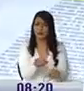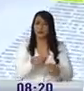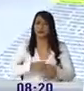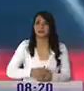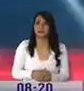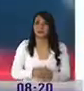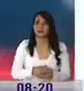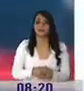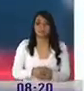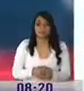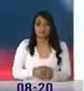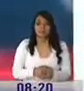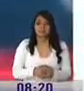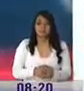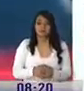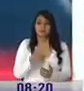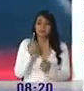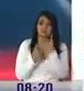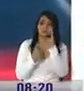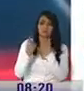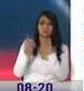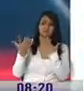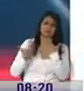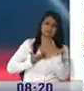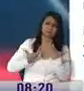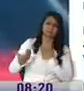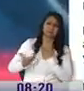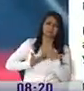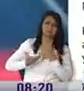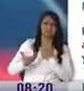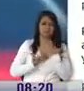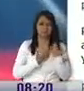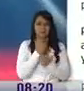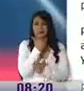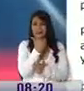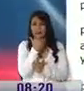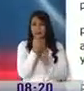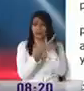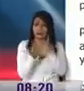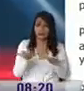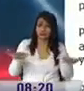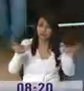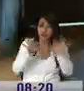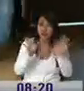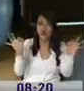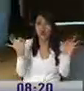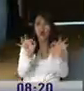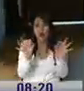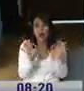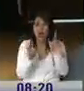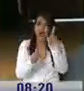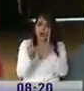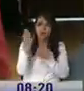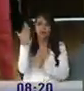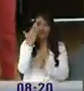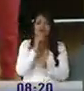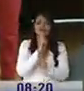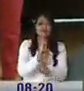responderá afirmaciones y acusaciones temerarias presentadas por personas particulares y algunos